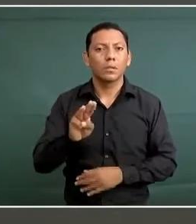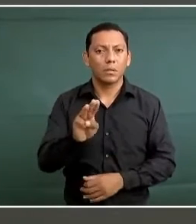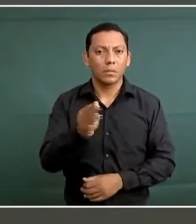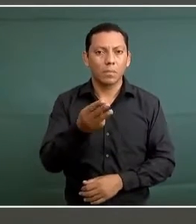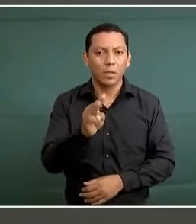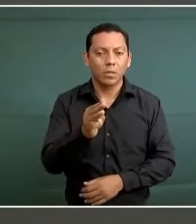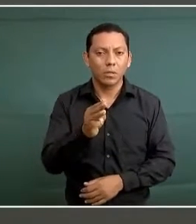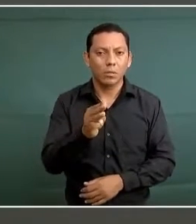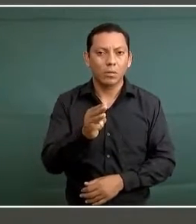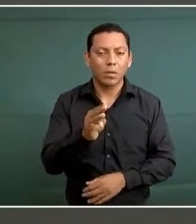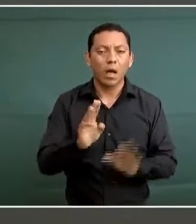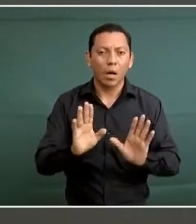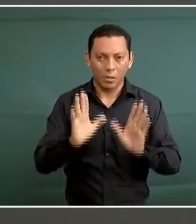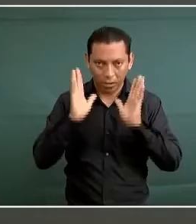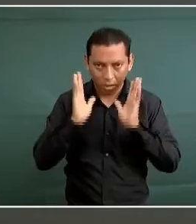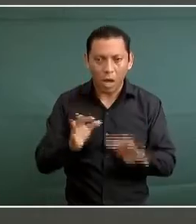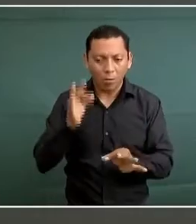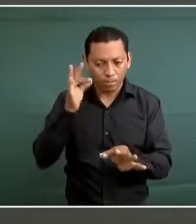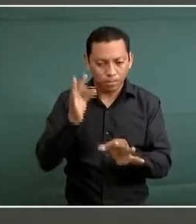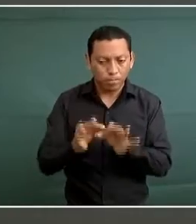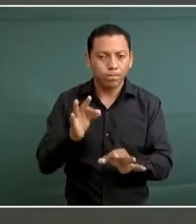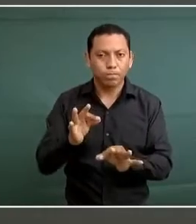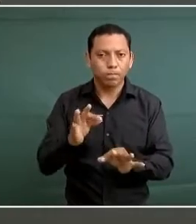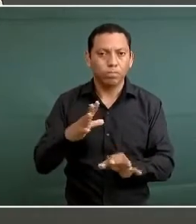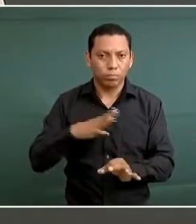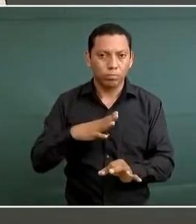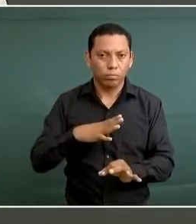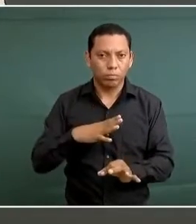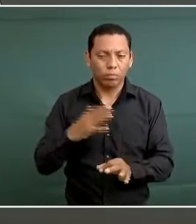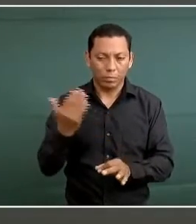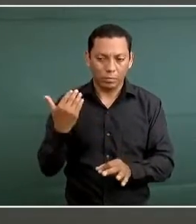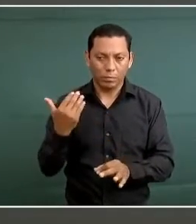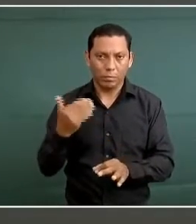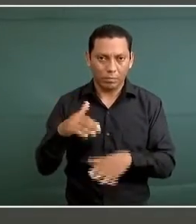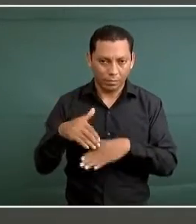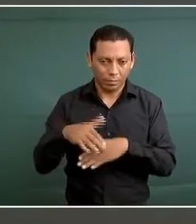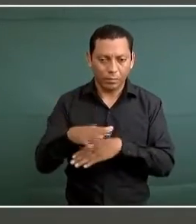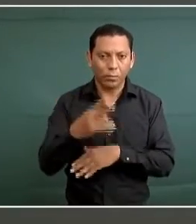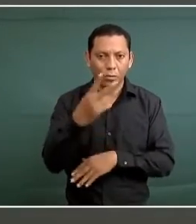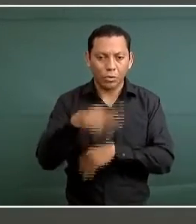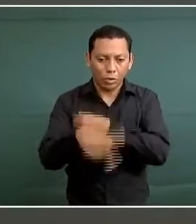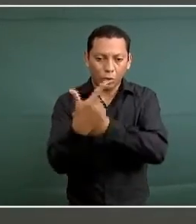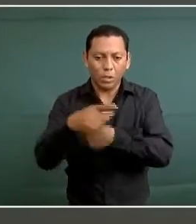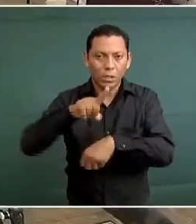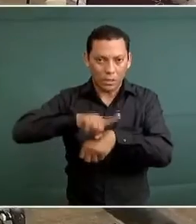tengo ya el dato preliminar aunque se va a dar a conocer hasta el día 12